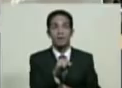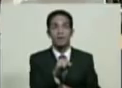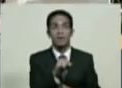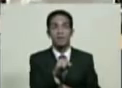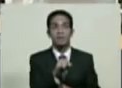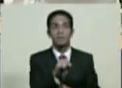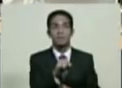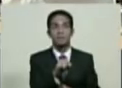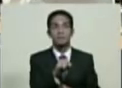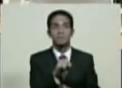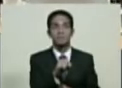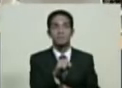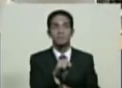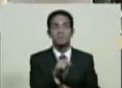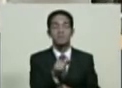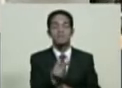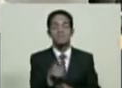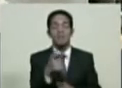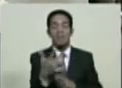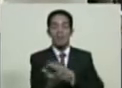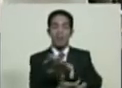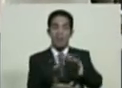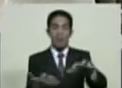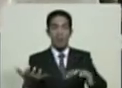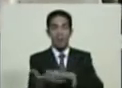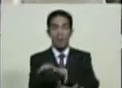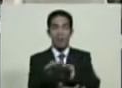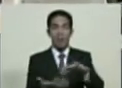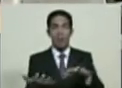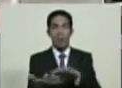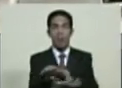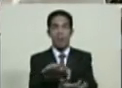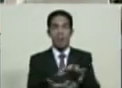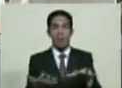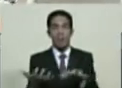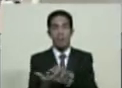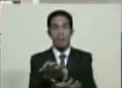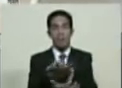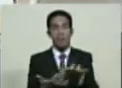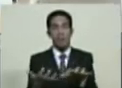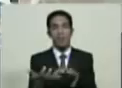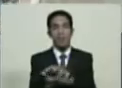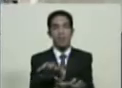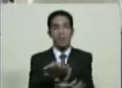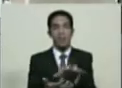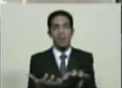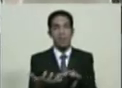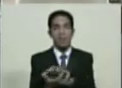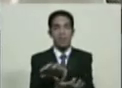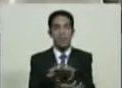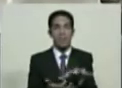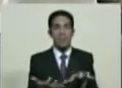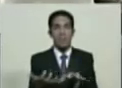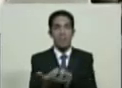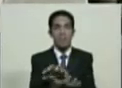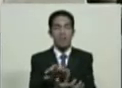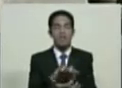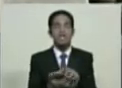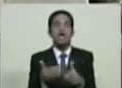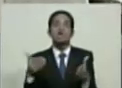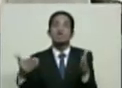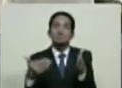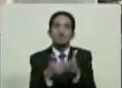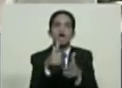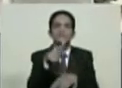crear un malestar en la población, una sistemática y permanente desestabilización contra esta